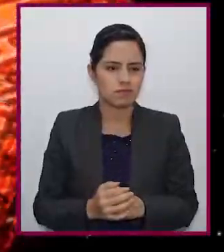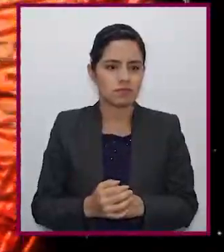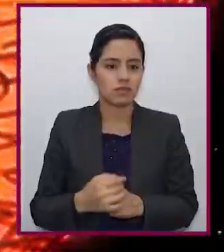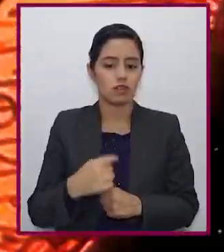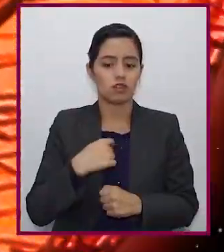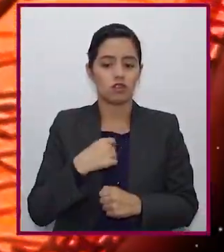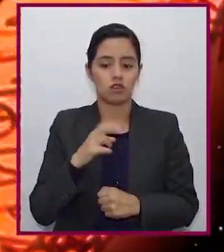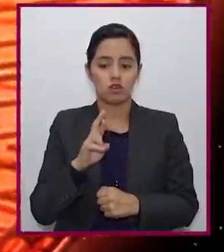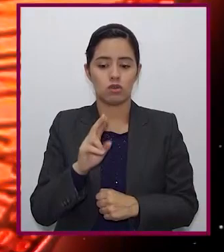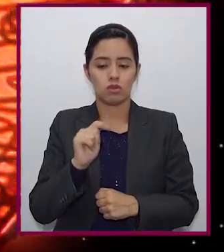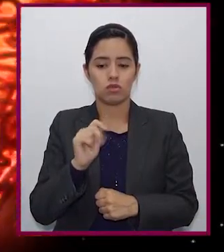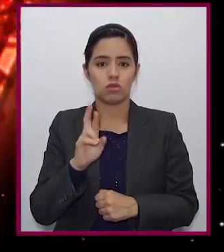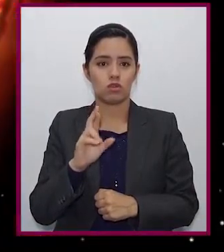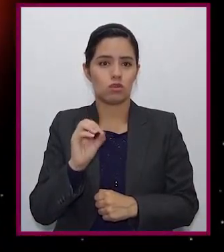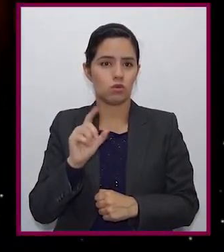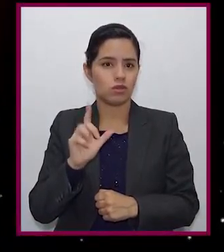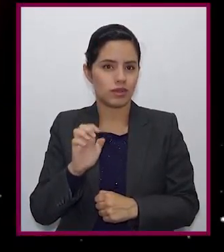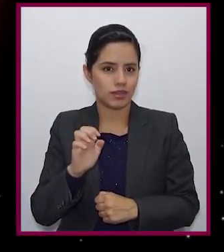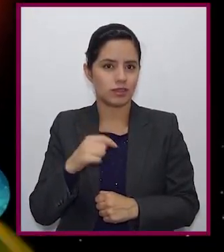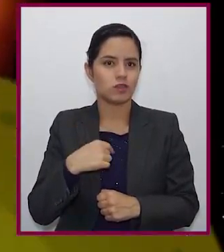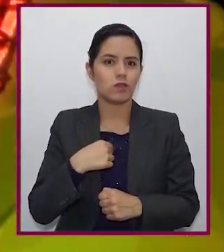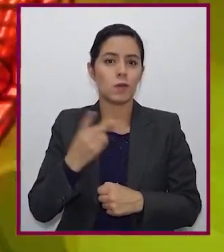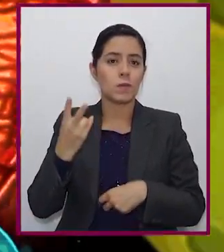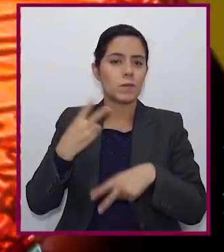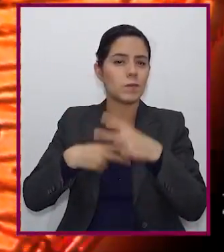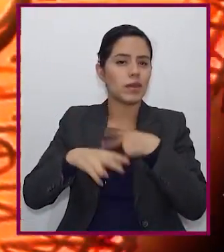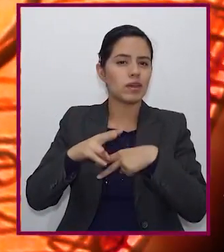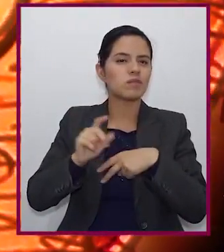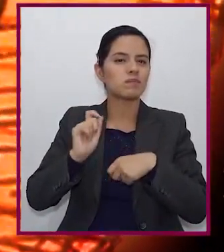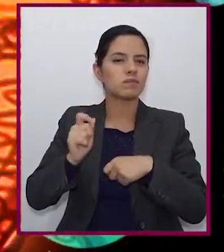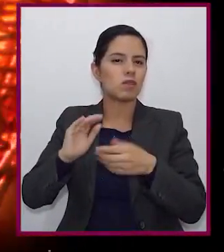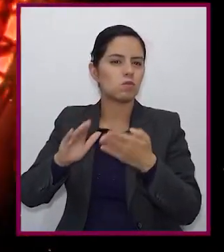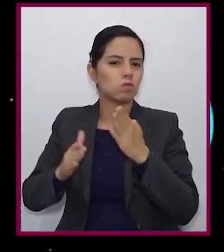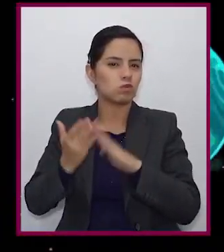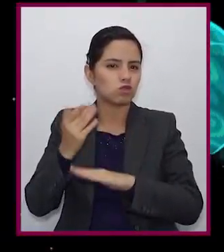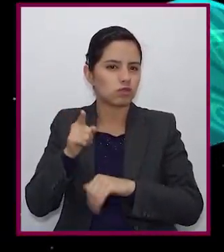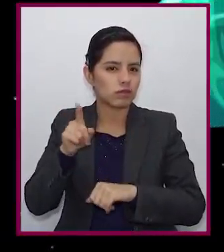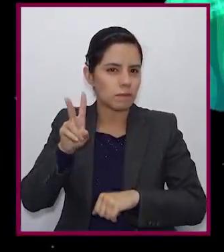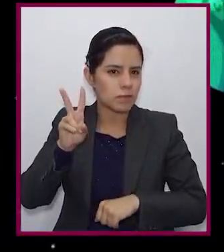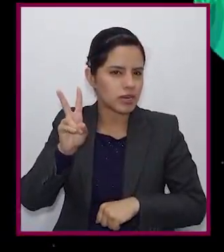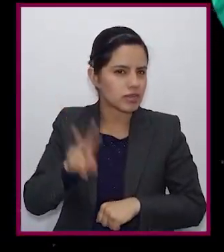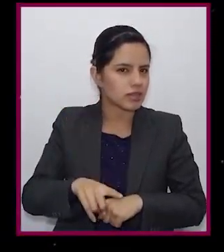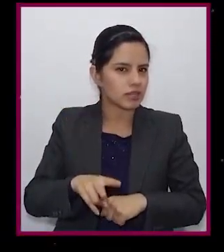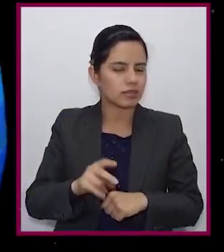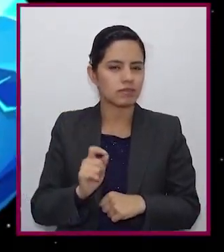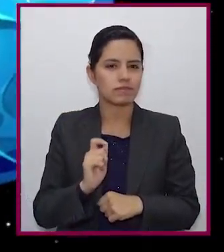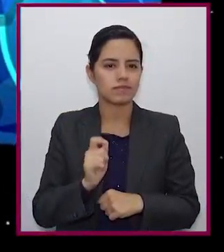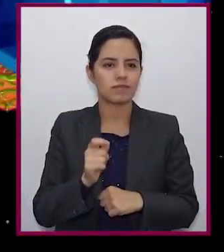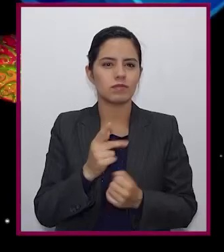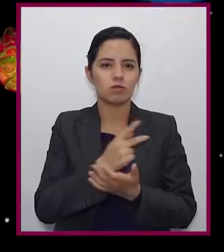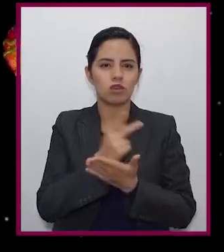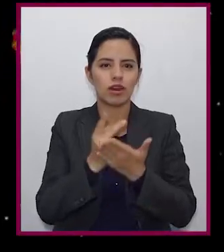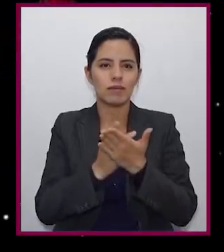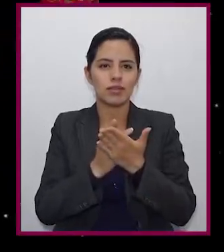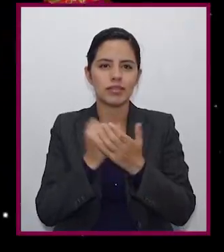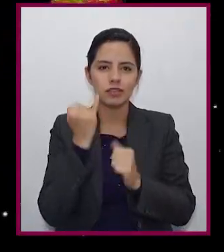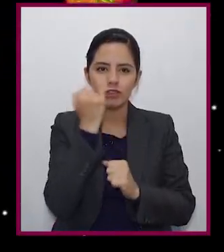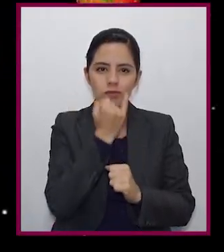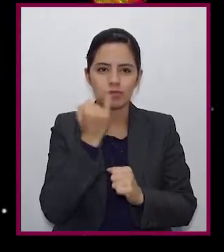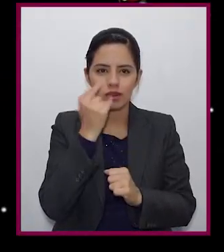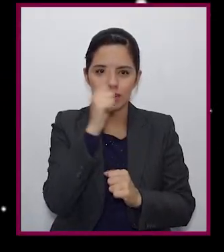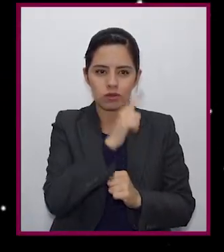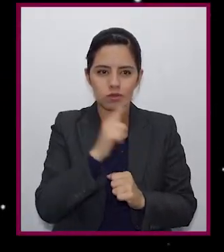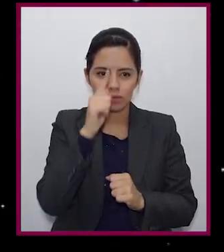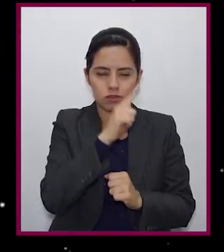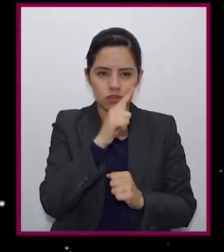Soy Trole y vengo del mundo de la verdad absoluta. Les vengo a hablar sobre lenguajes de